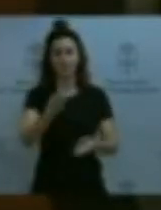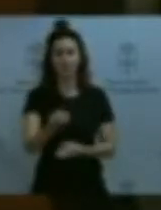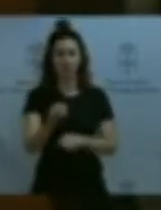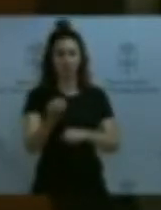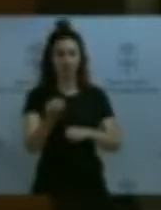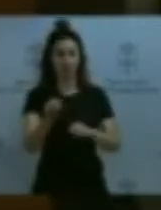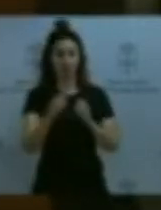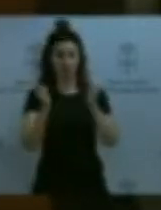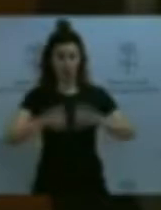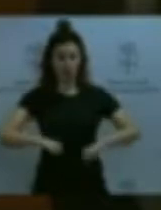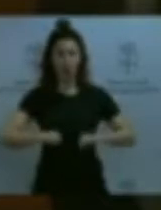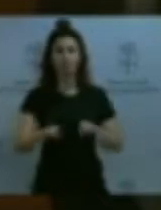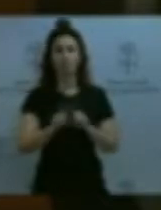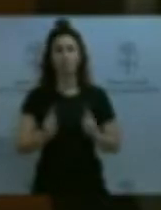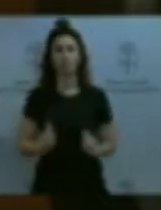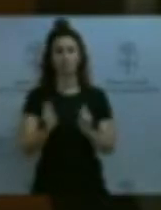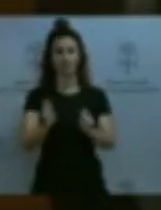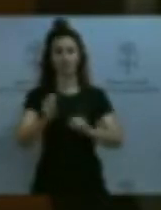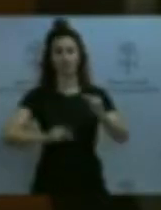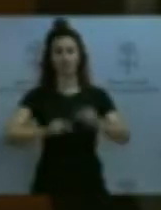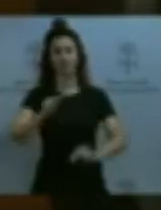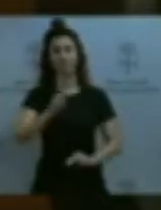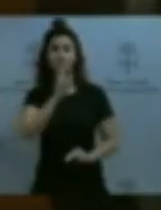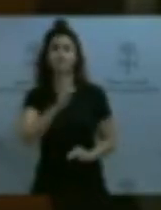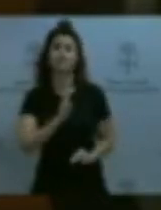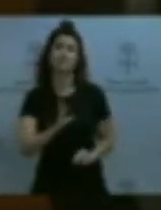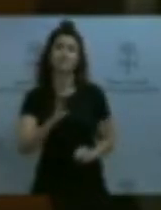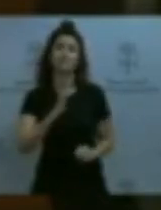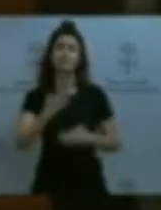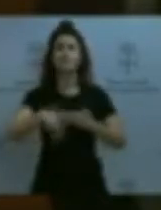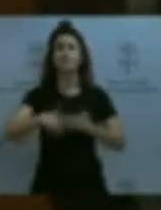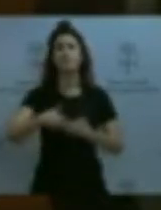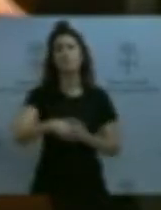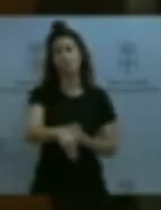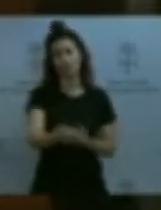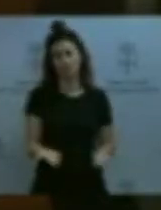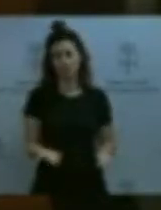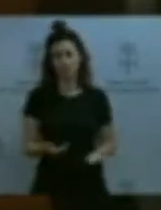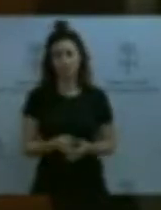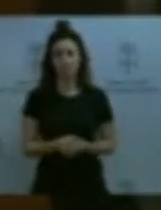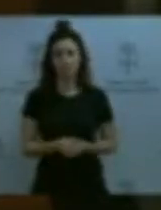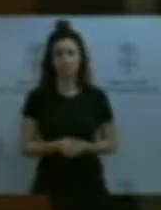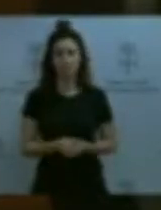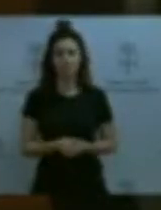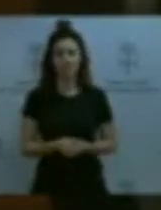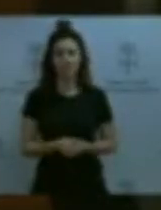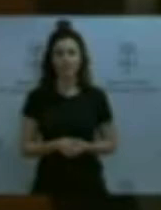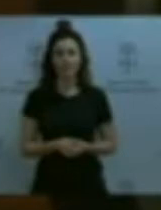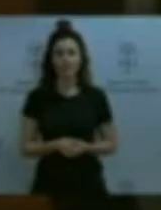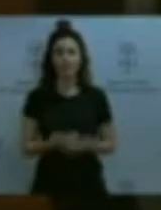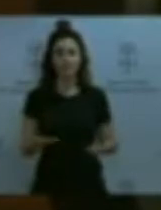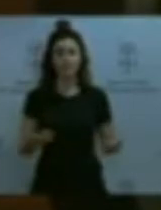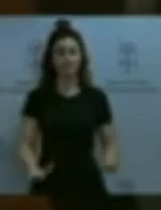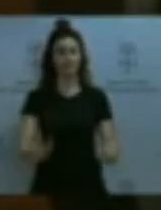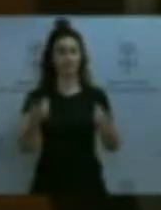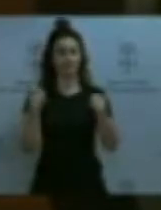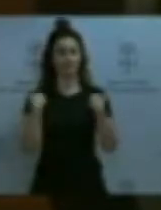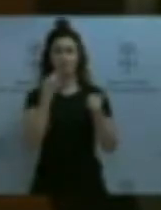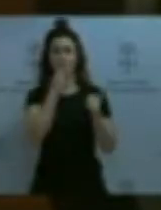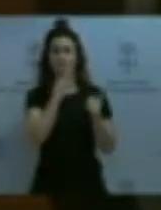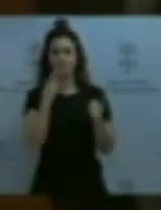díganos cuál va a ser el plazo señor consejero la responsabilidad y el compromiso de un gobierno con asturias y con langreo